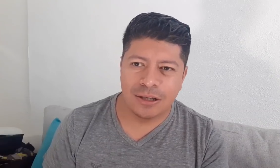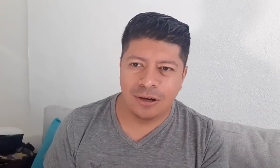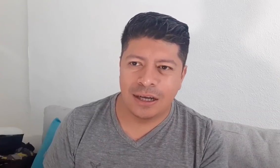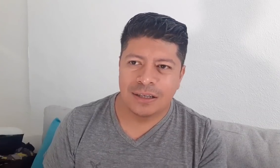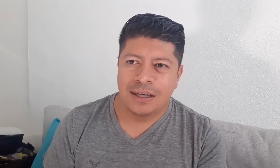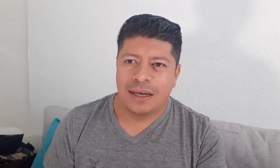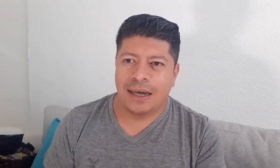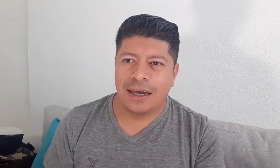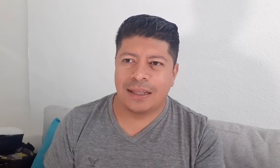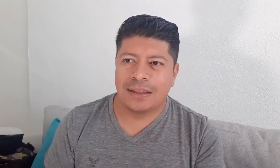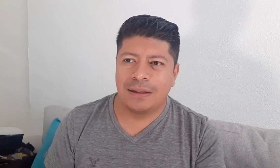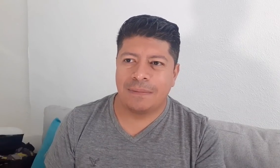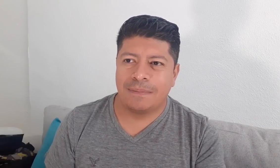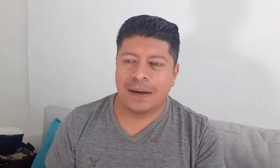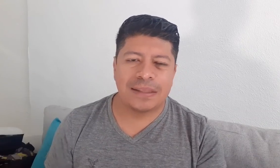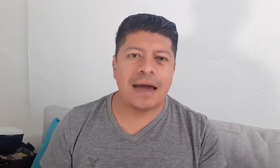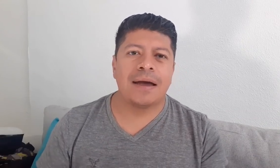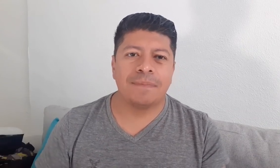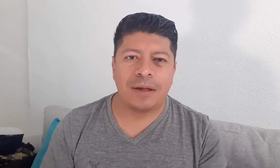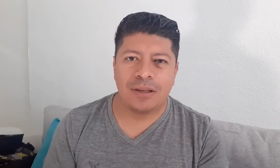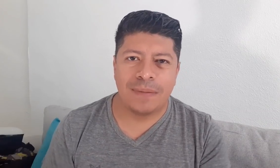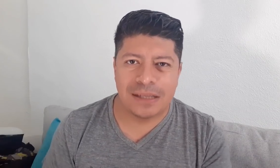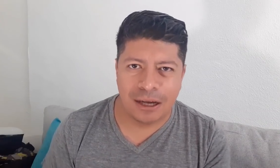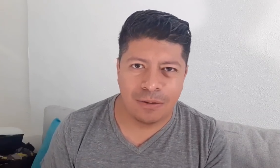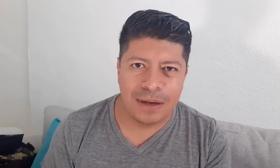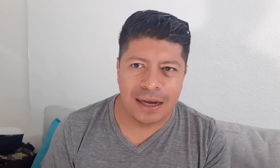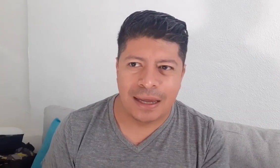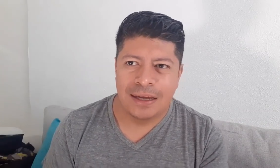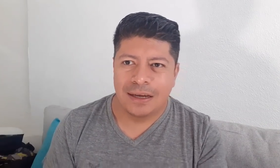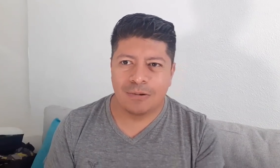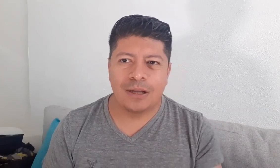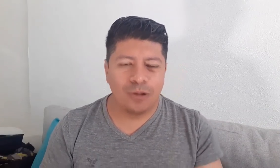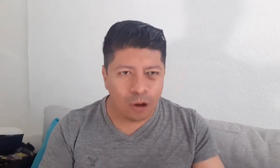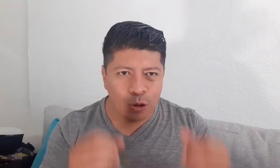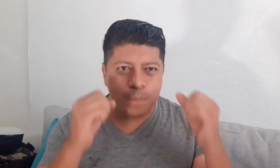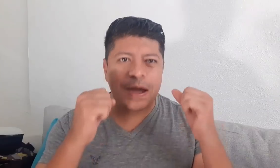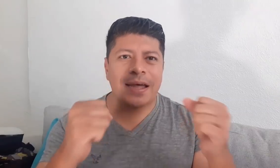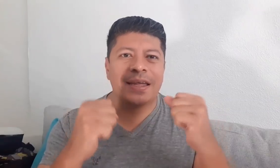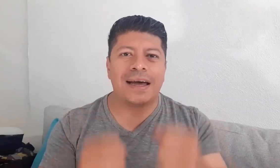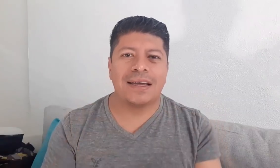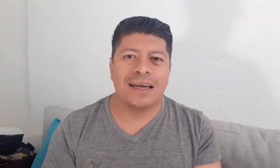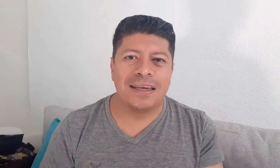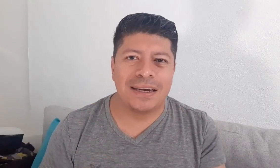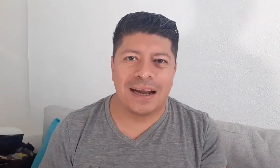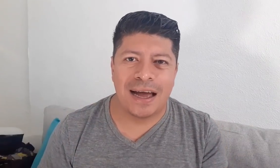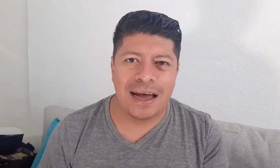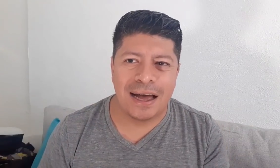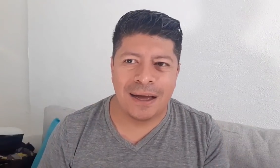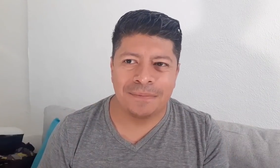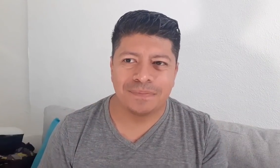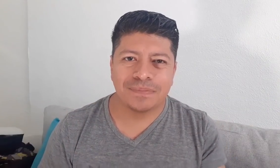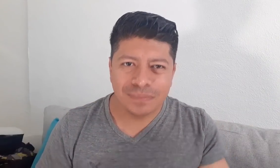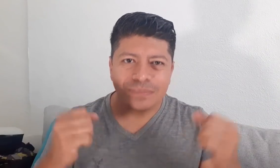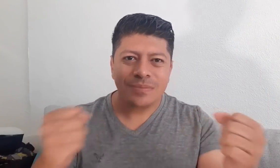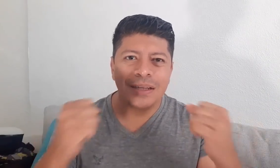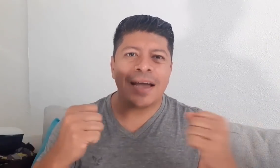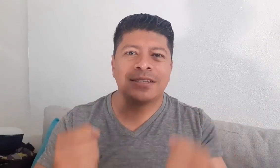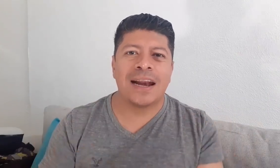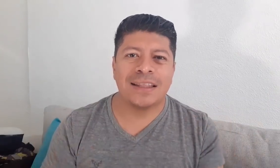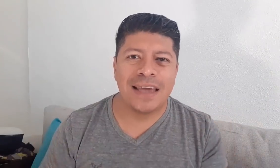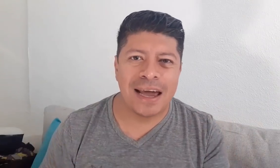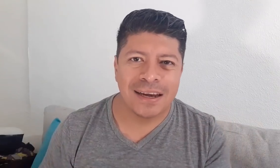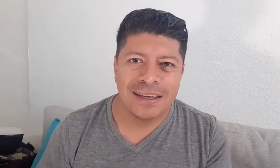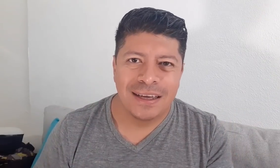reiteradas ocasiones batea para donde más le conviene. Cuando ocupa ir